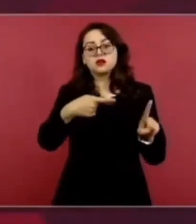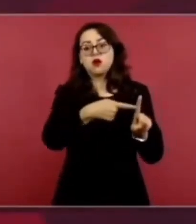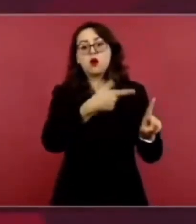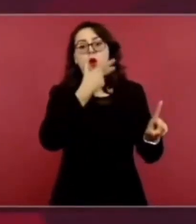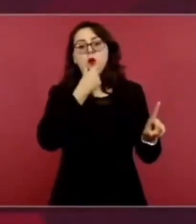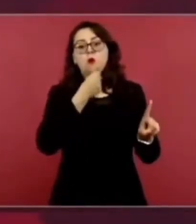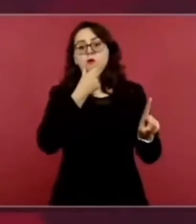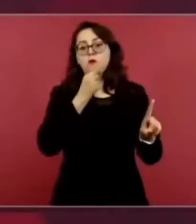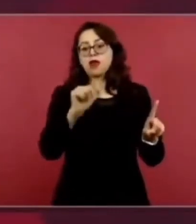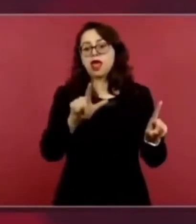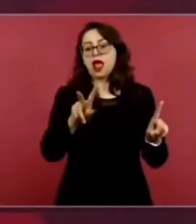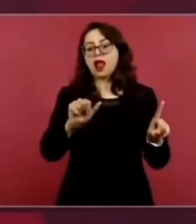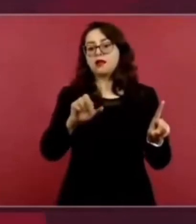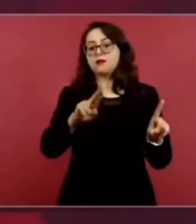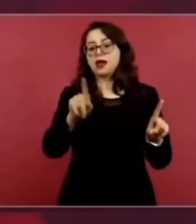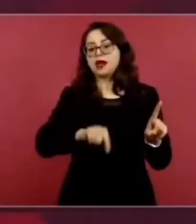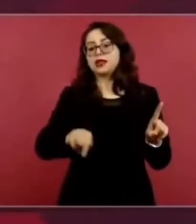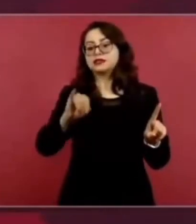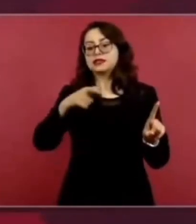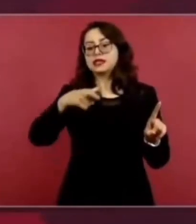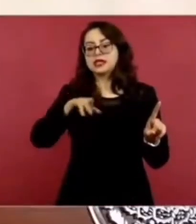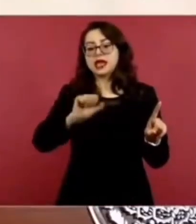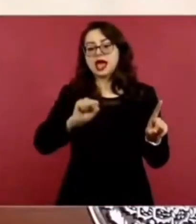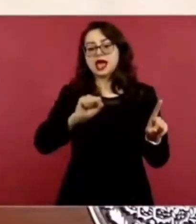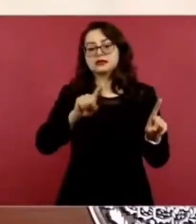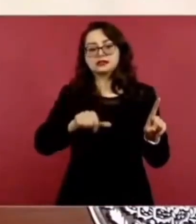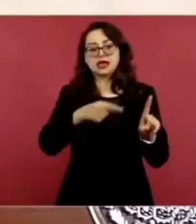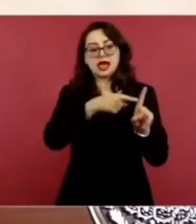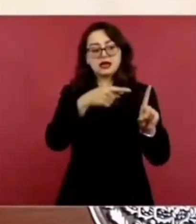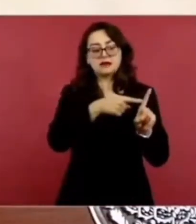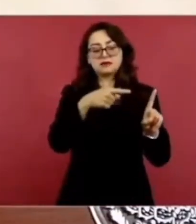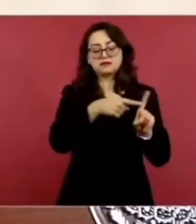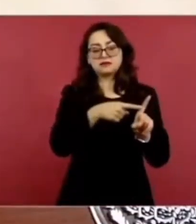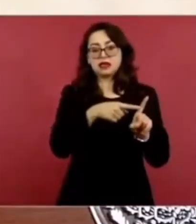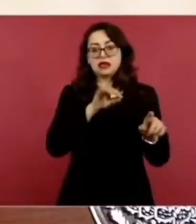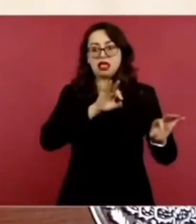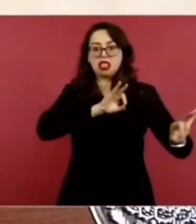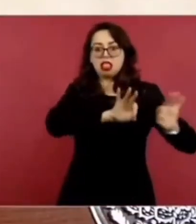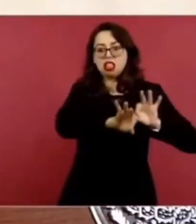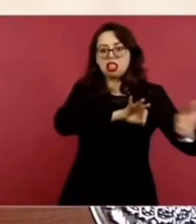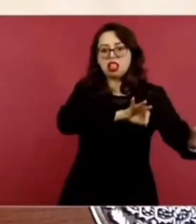y tiene mucho que ver con todas las organizaciones